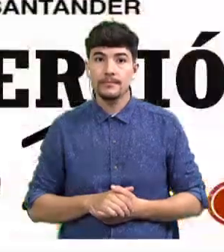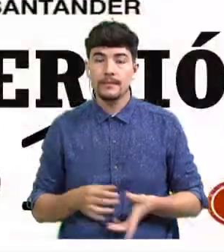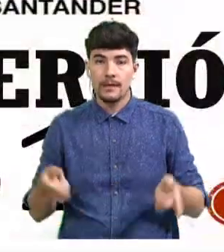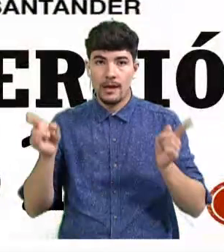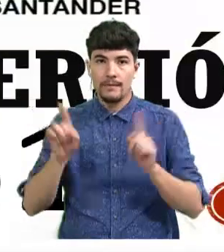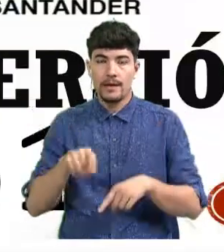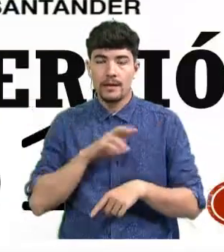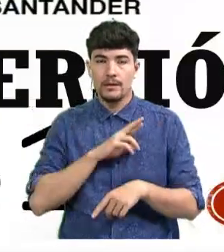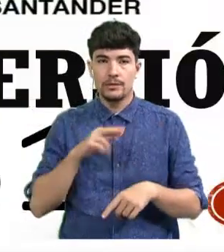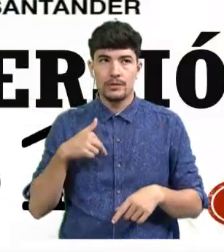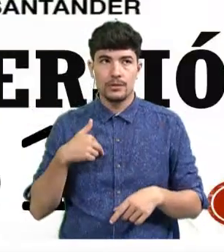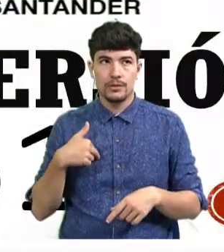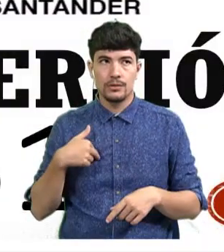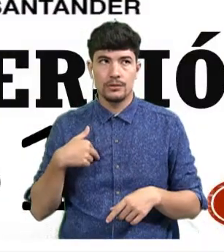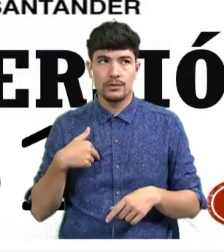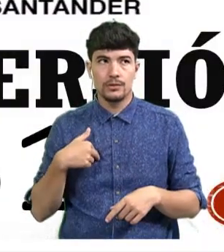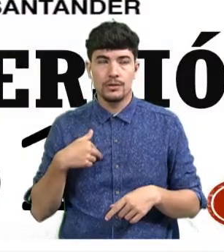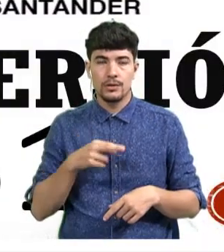estamos interviniendo